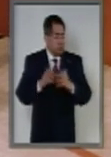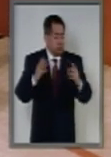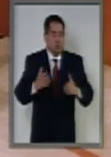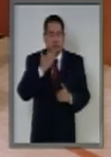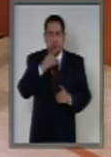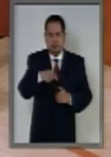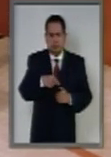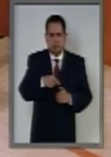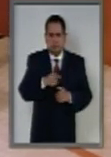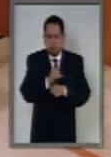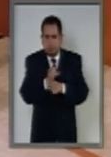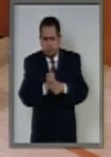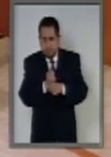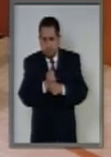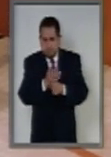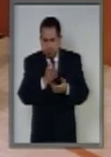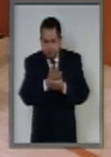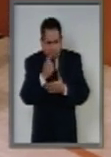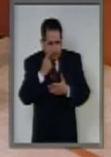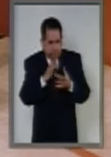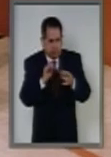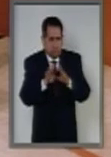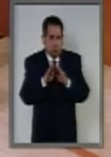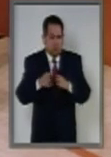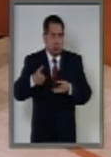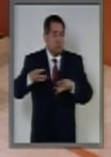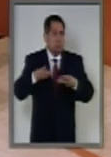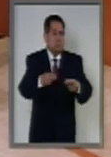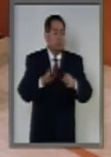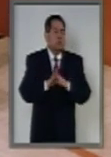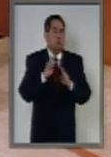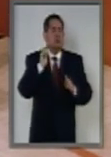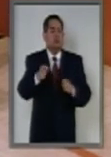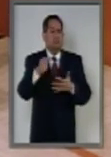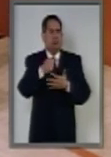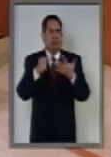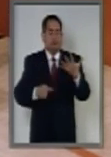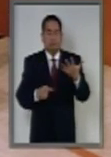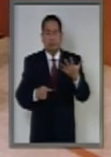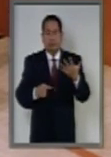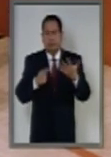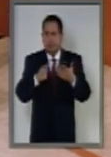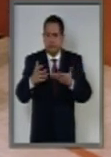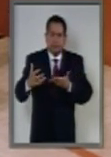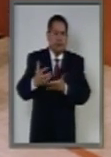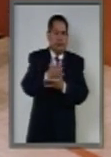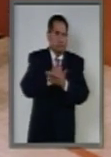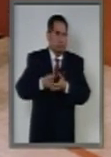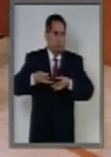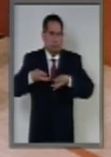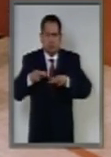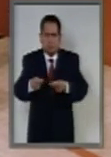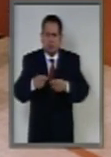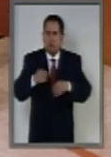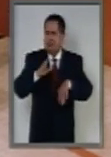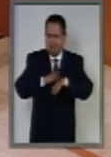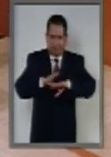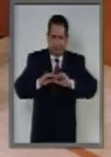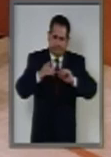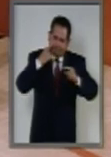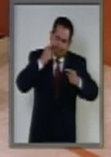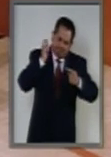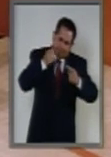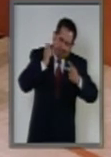que la fiscalización de la cuenta pública comprenderá los ingresos y gastos públicos, así como la